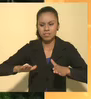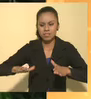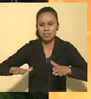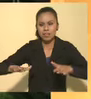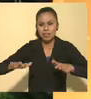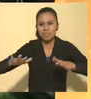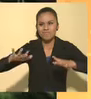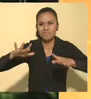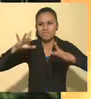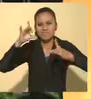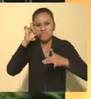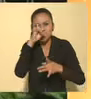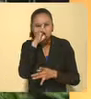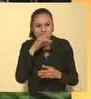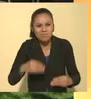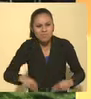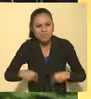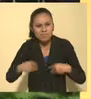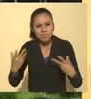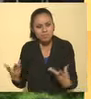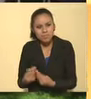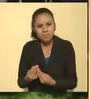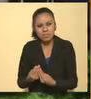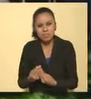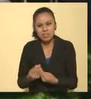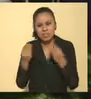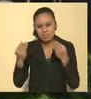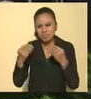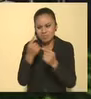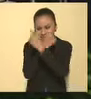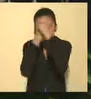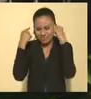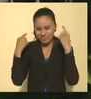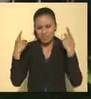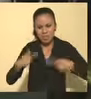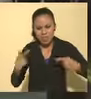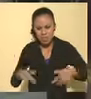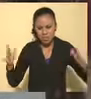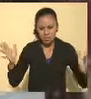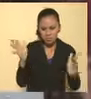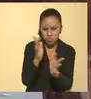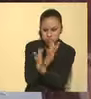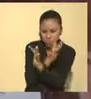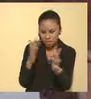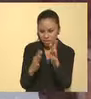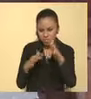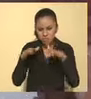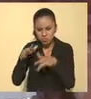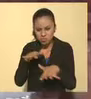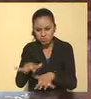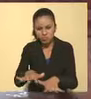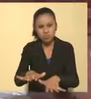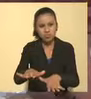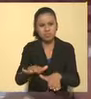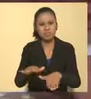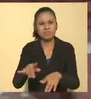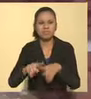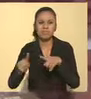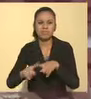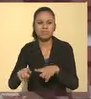tan difícil vivir en esta ciudad y con tanto tráfico y tanta gente y todo, que cuando vas a tu evento, a tu boda, quieres